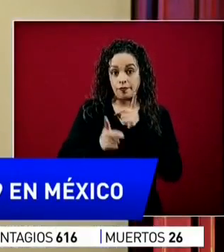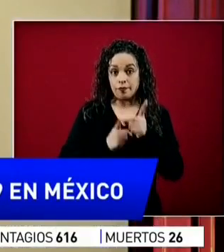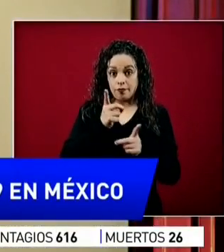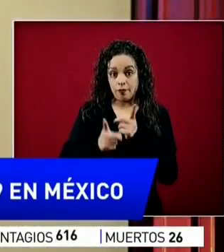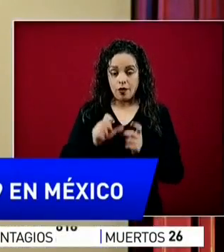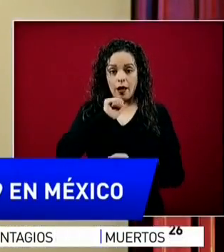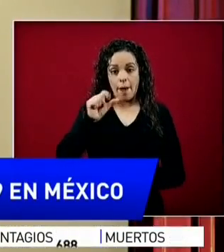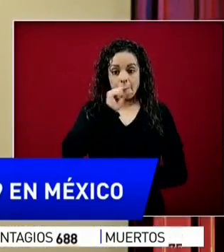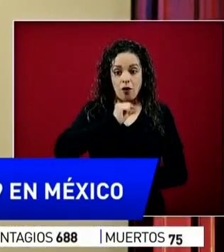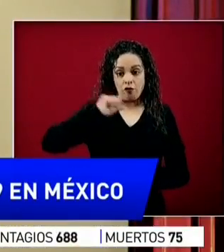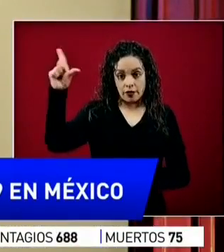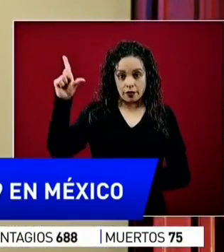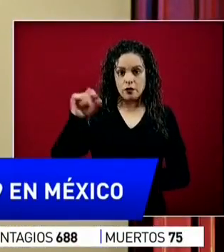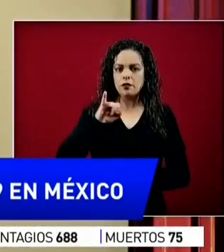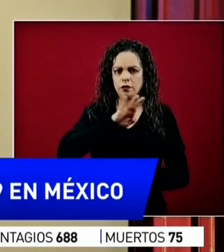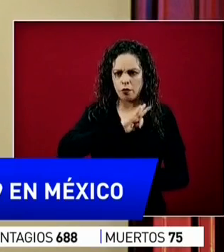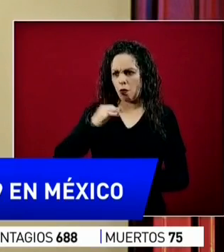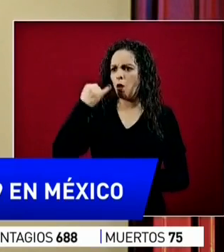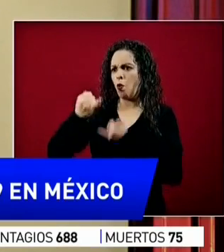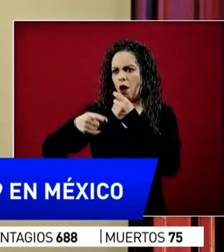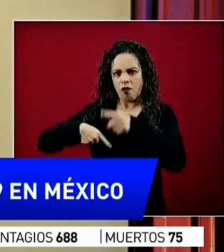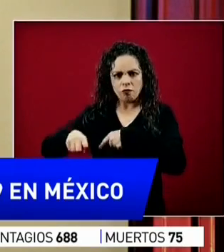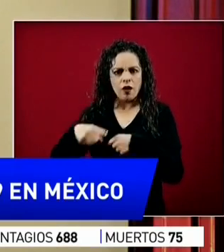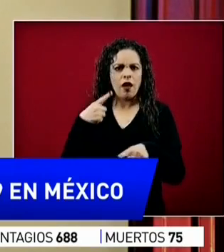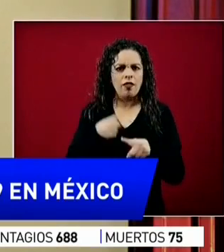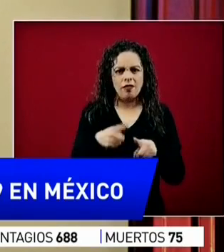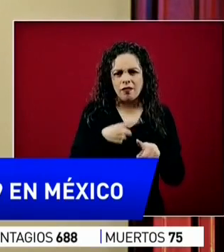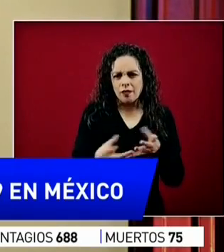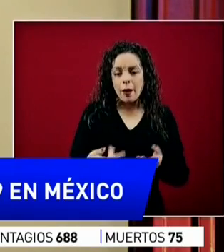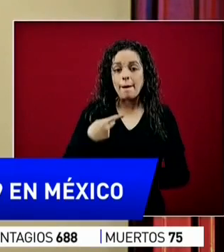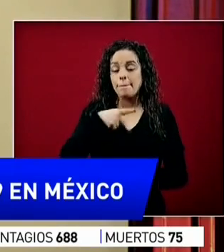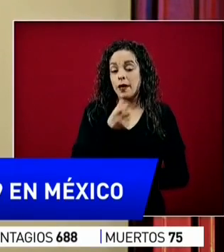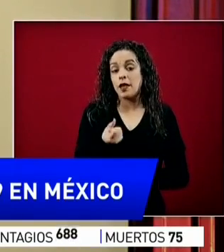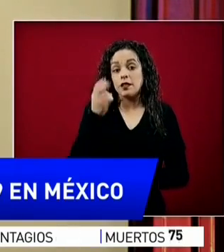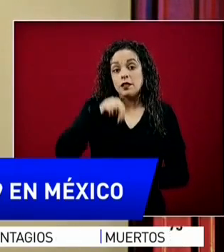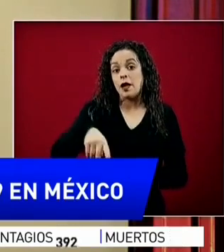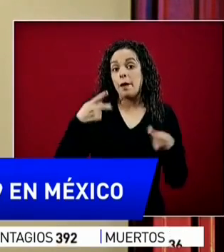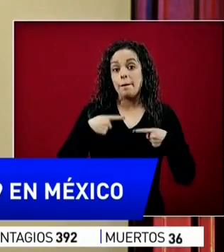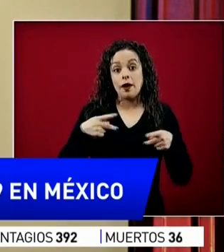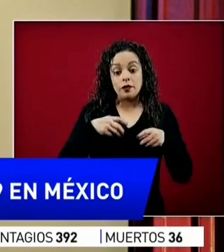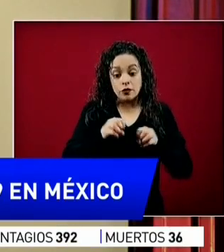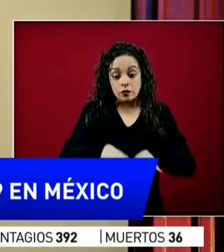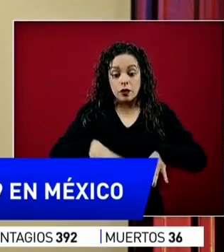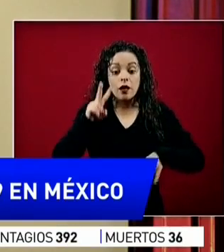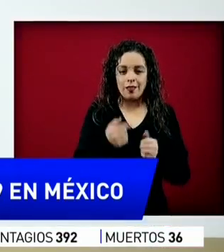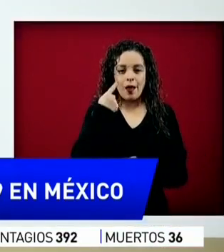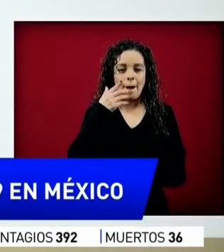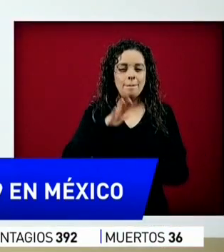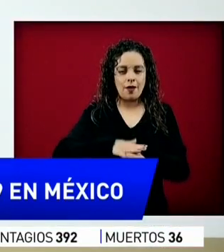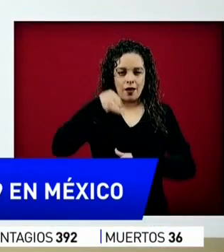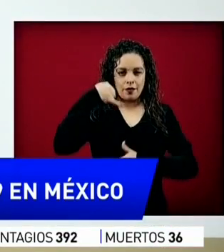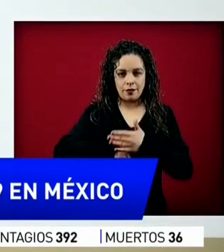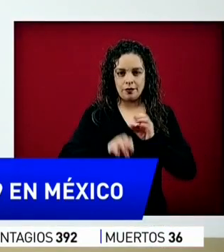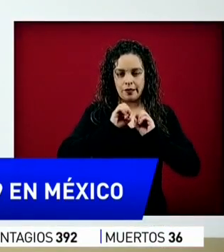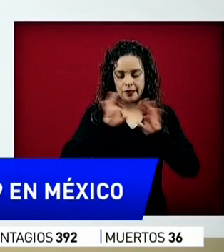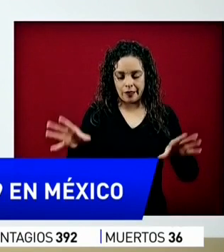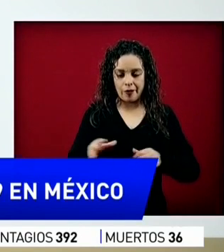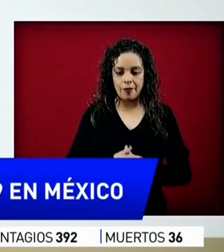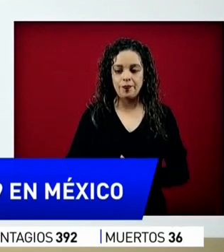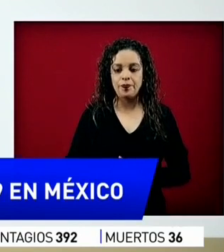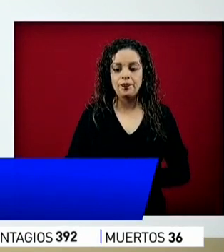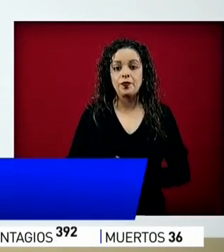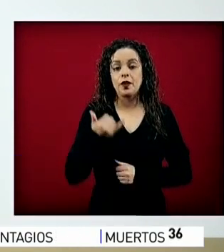se notificaron 596 decesos más por COVID-19. Hay un acumulado de más de 14.600